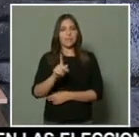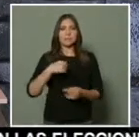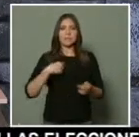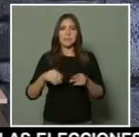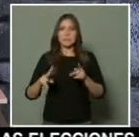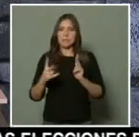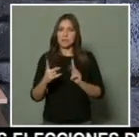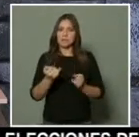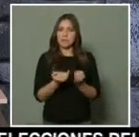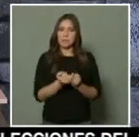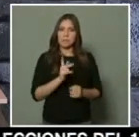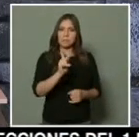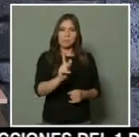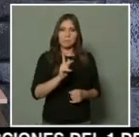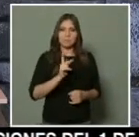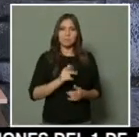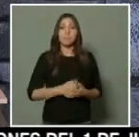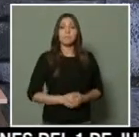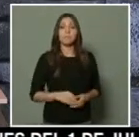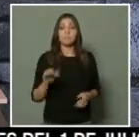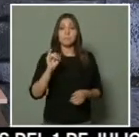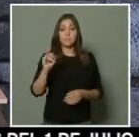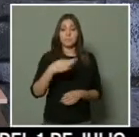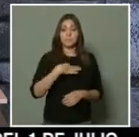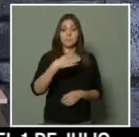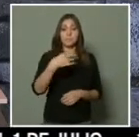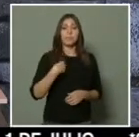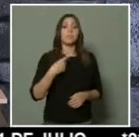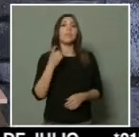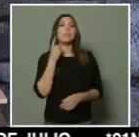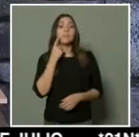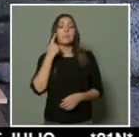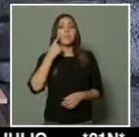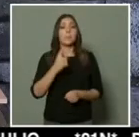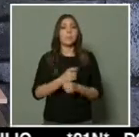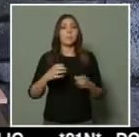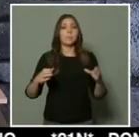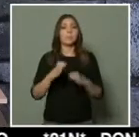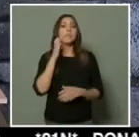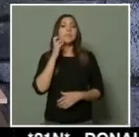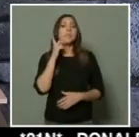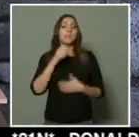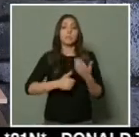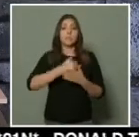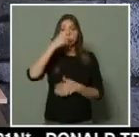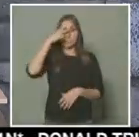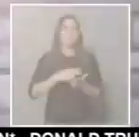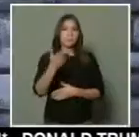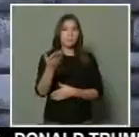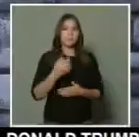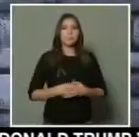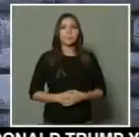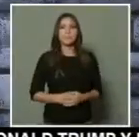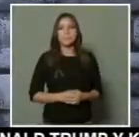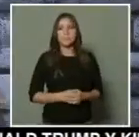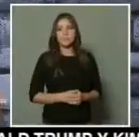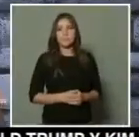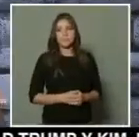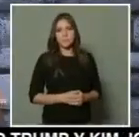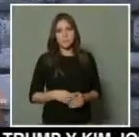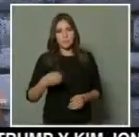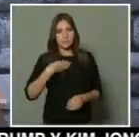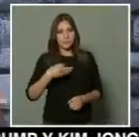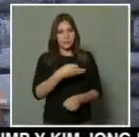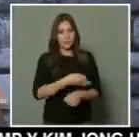promover e impulsar recursos para optimizar una red de distribución de agua potable que, dijo, es ineficiente y que tiene fugas. Finalmente, Eduardo